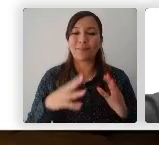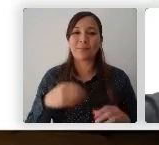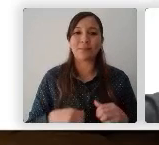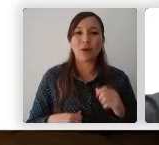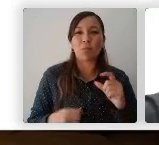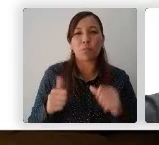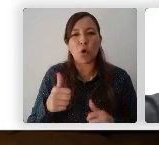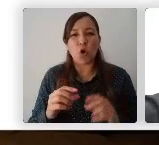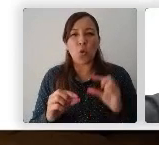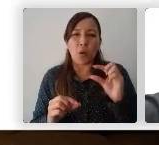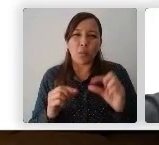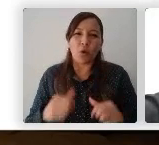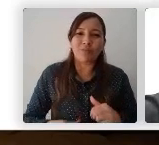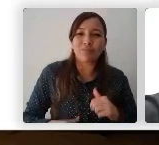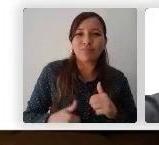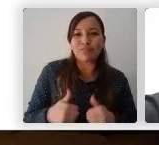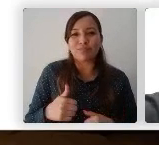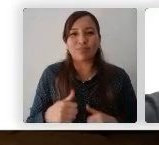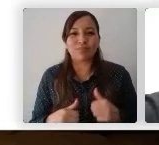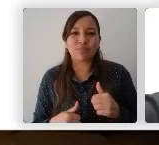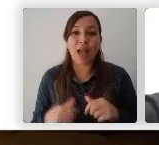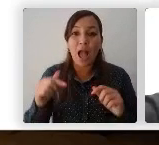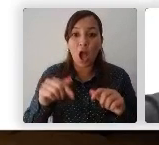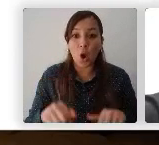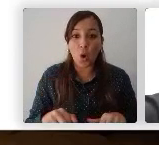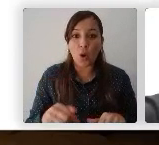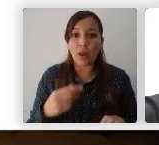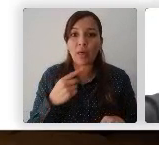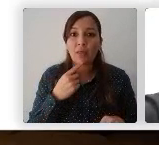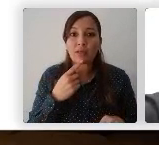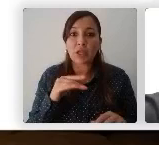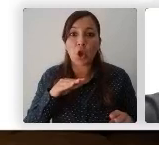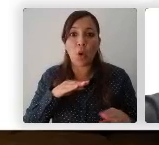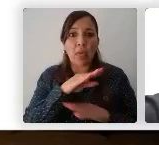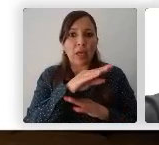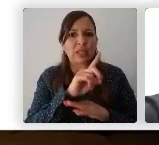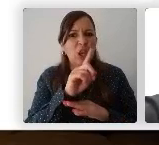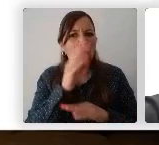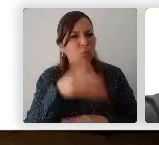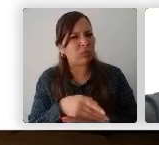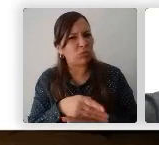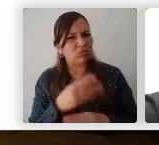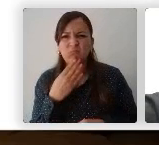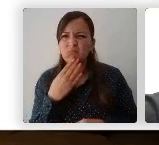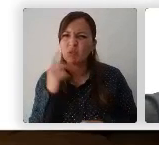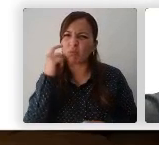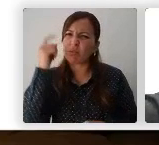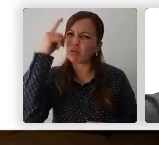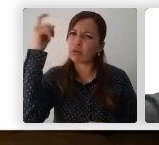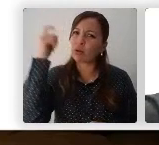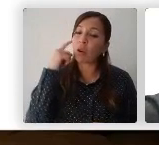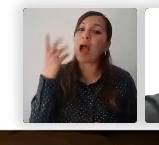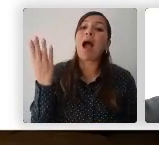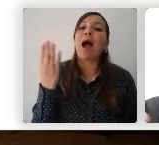nacional, los viajes ahora nos mencionan que ya no van a ser los mismos, y creo que sí, porque tiene que ver ahora no solamente con la